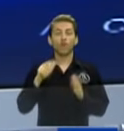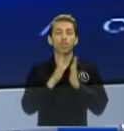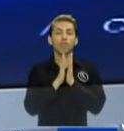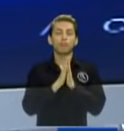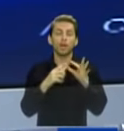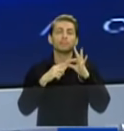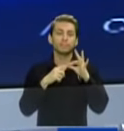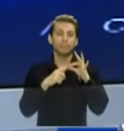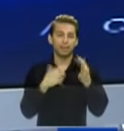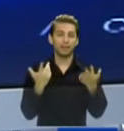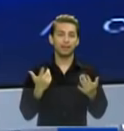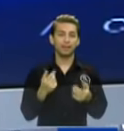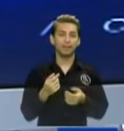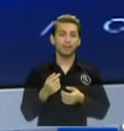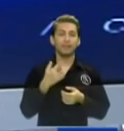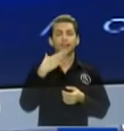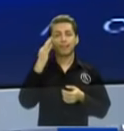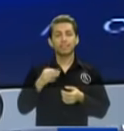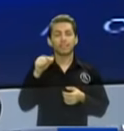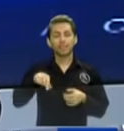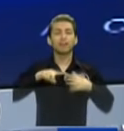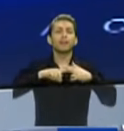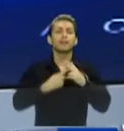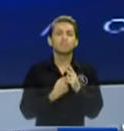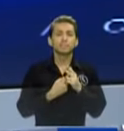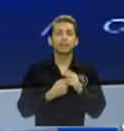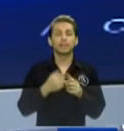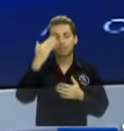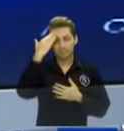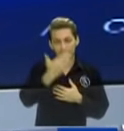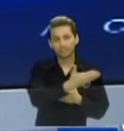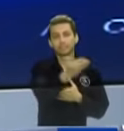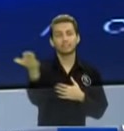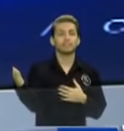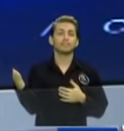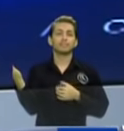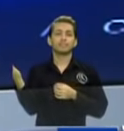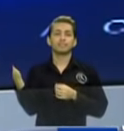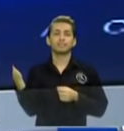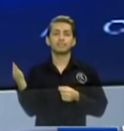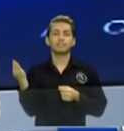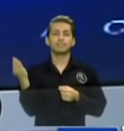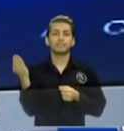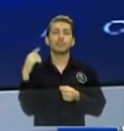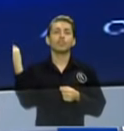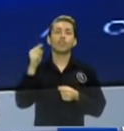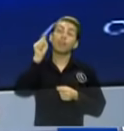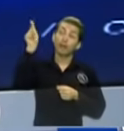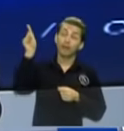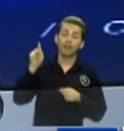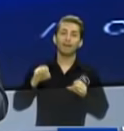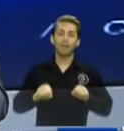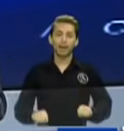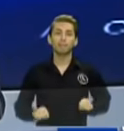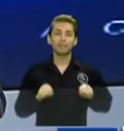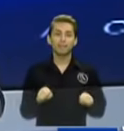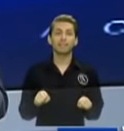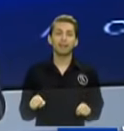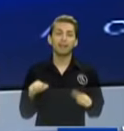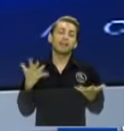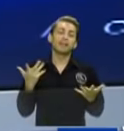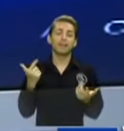seguramente. Y la empezamos pues primero con un saludo para los que allá en Amatitlán hubiesen celebrado